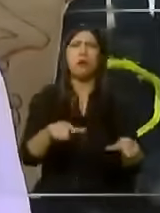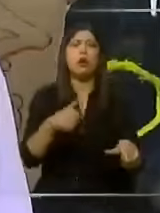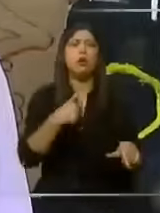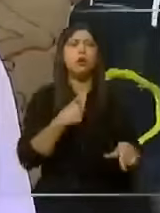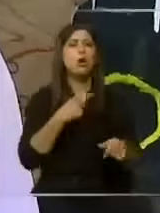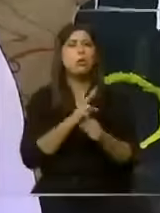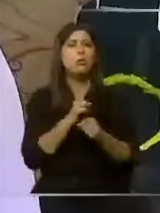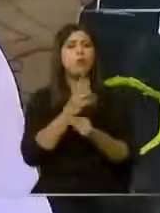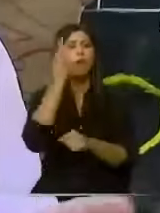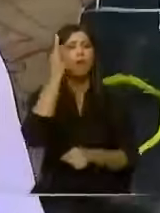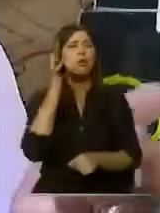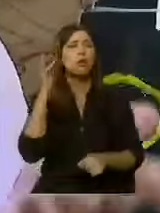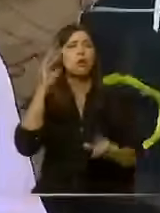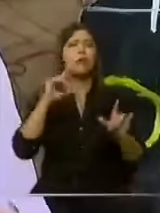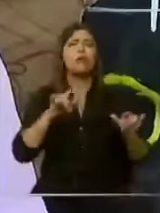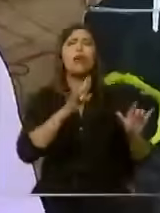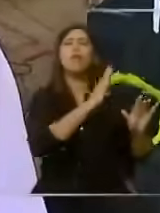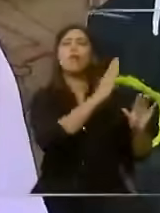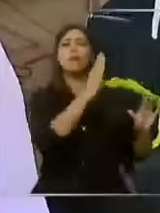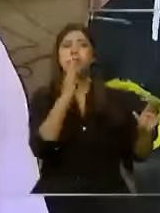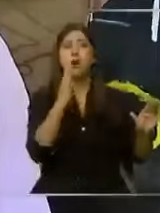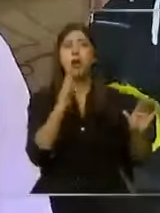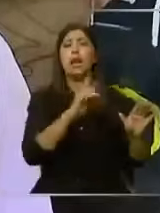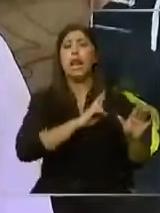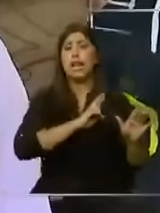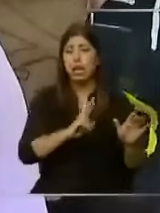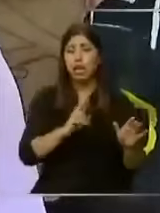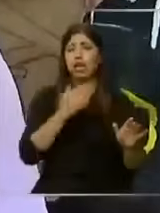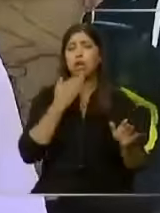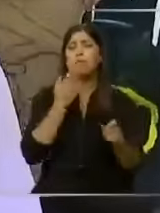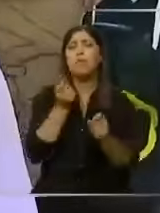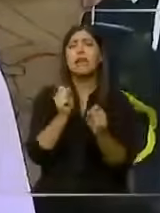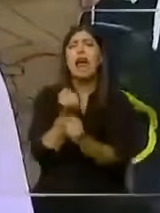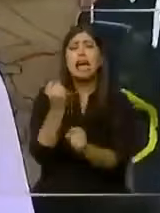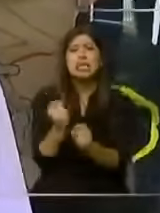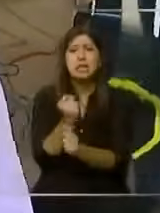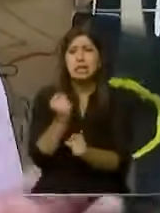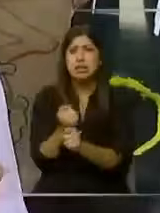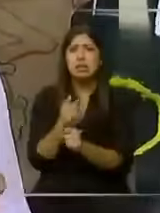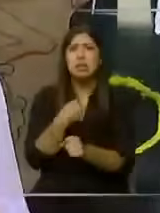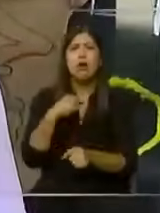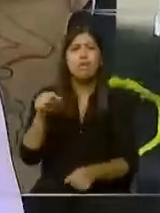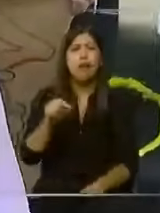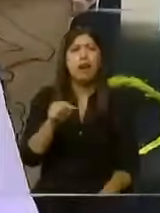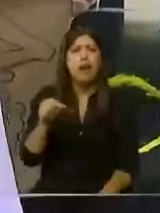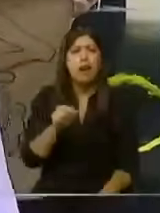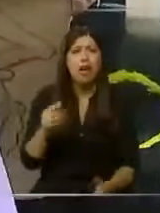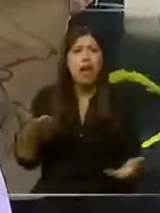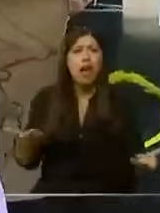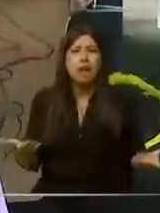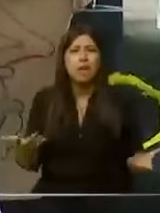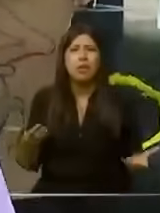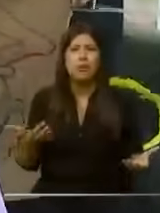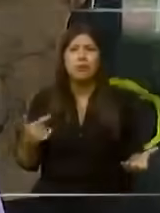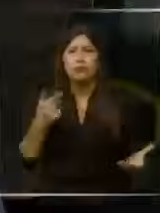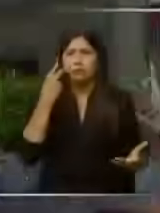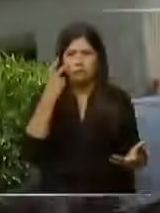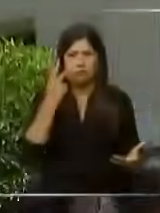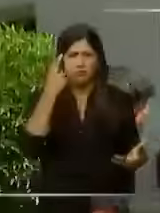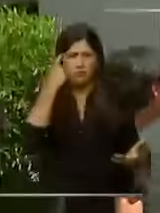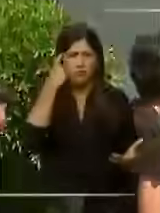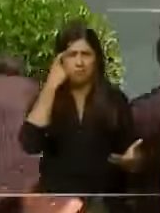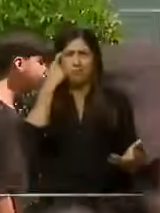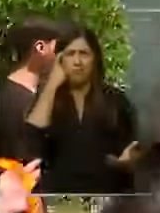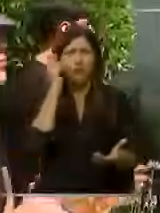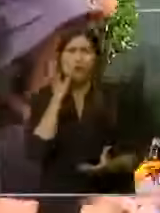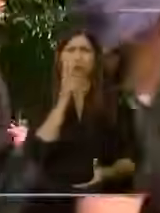de filosofía, soy bibliotecario, a veces hacía religión y hago talleres. O sea, empleado más barato no puedes tener. Entonces, si tú lo ves, es ilógico.